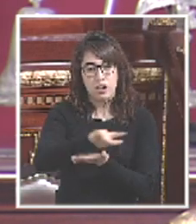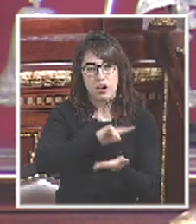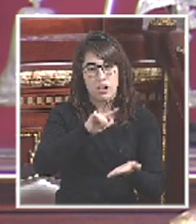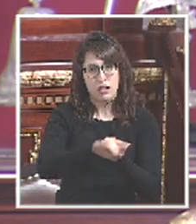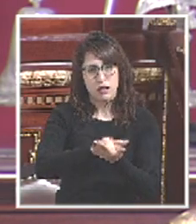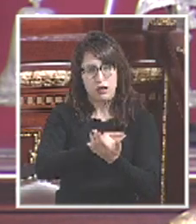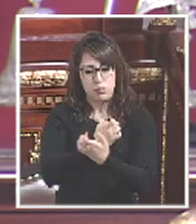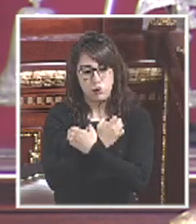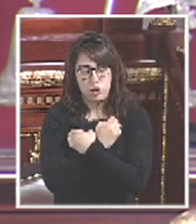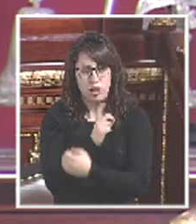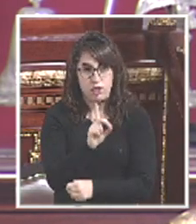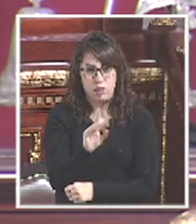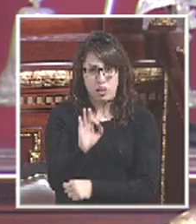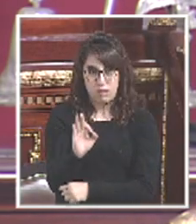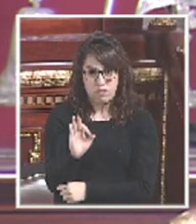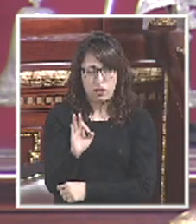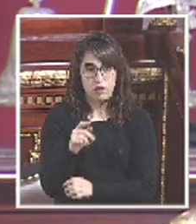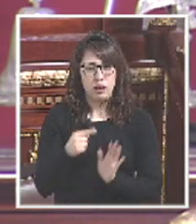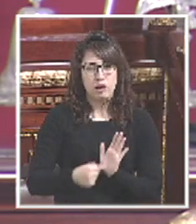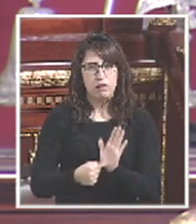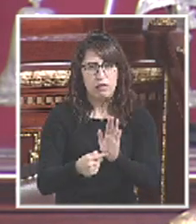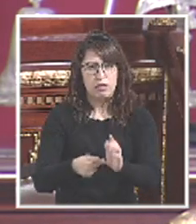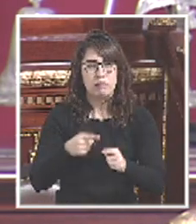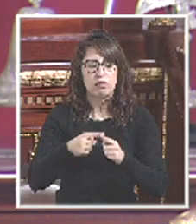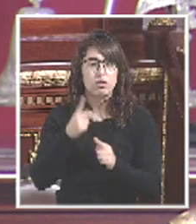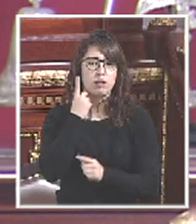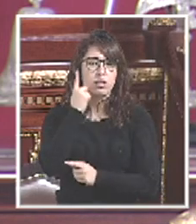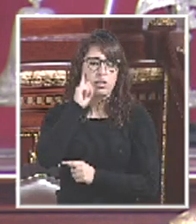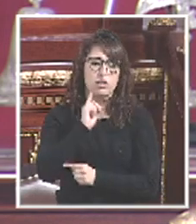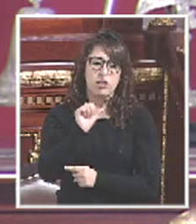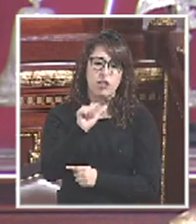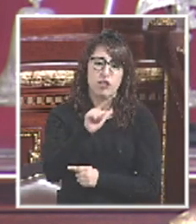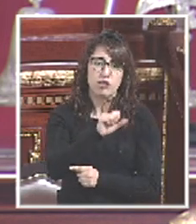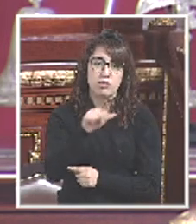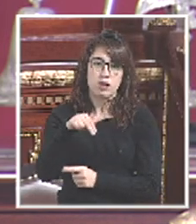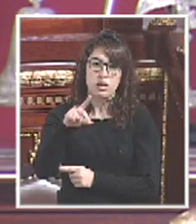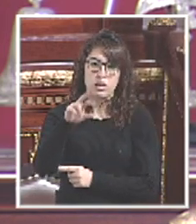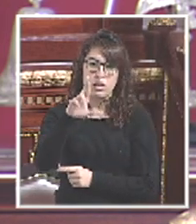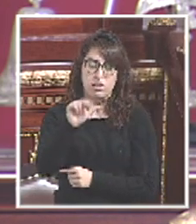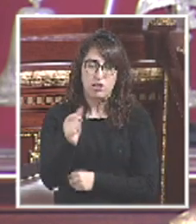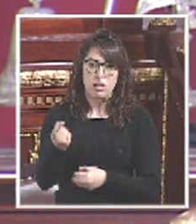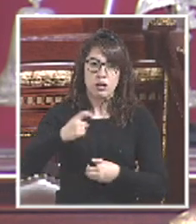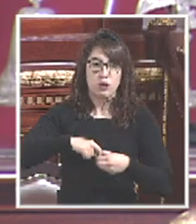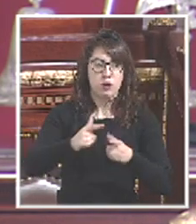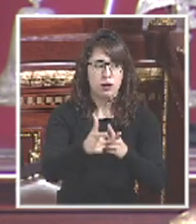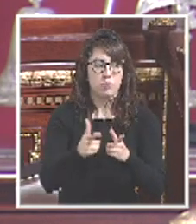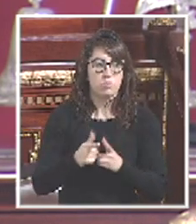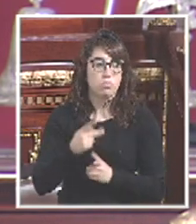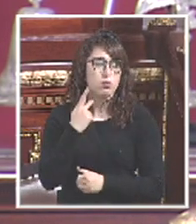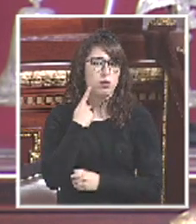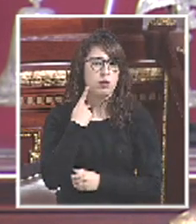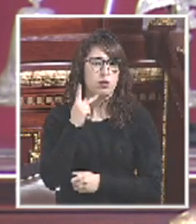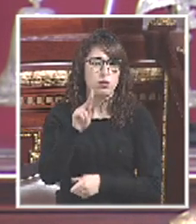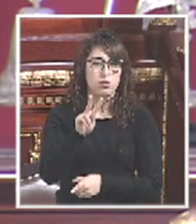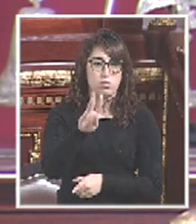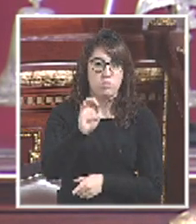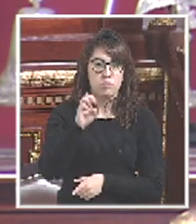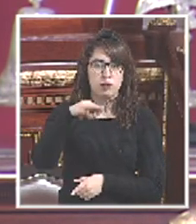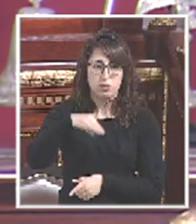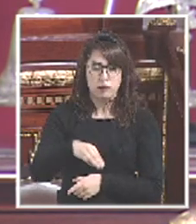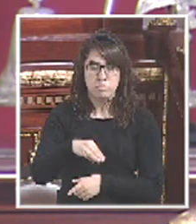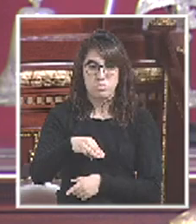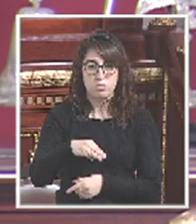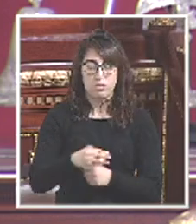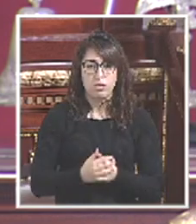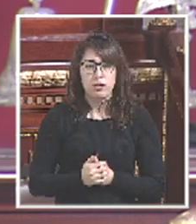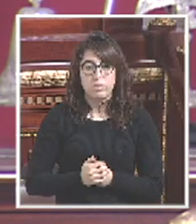Educación del Distrito Federal, suscrita por la diputada Alessandra Rojo de la Vega Piccolo, integrante del Grupo Parlamentario del Partido Verde Ecologista